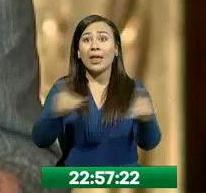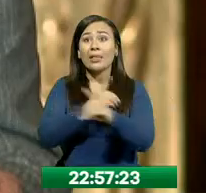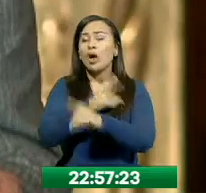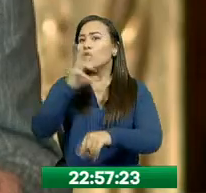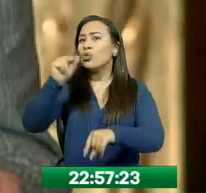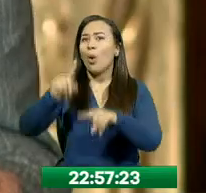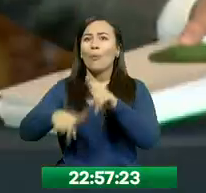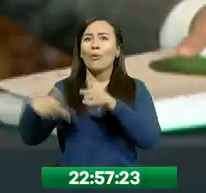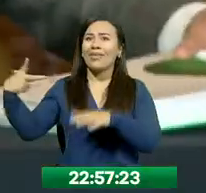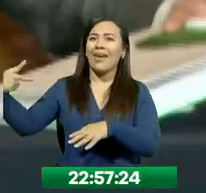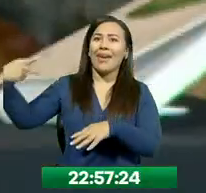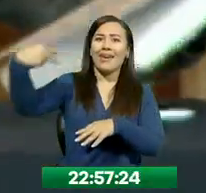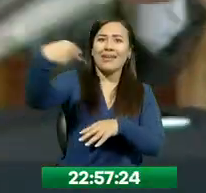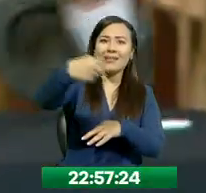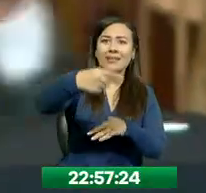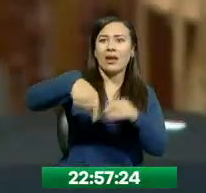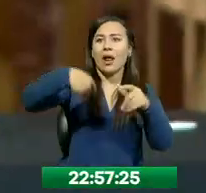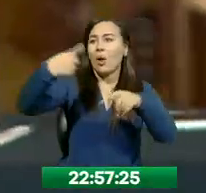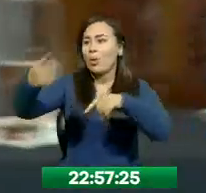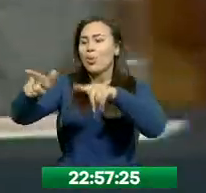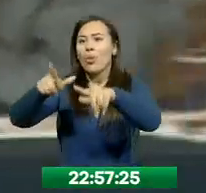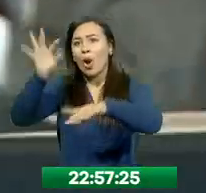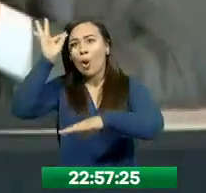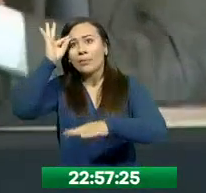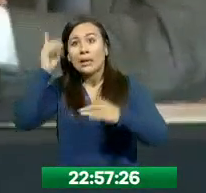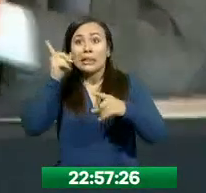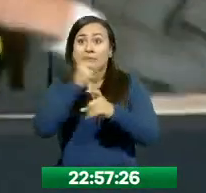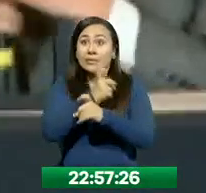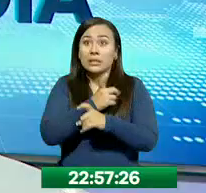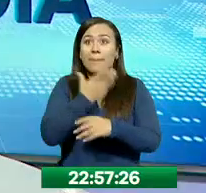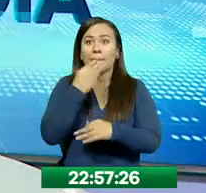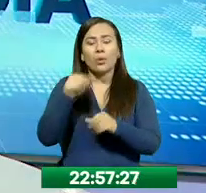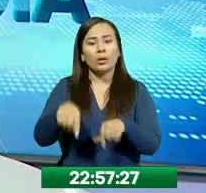puede asistir. Aquí te informó Adriana Rojas.